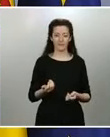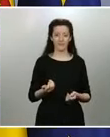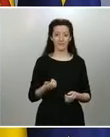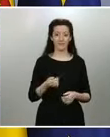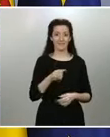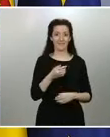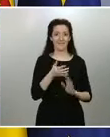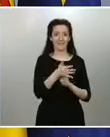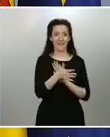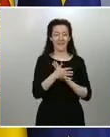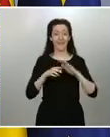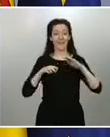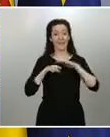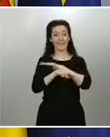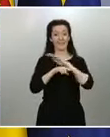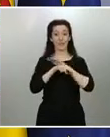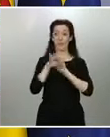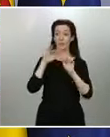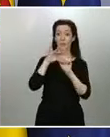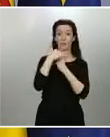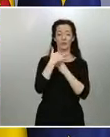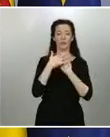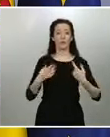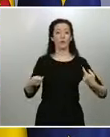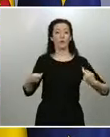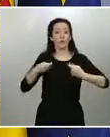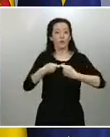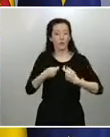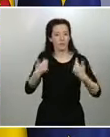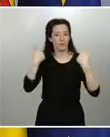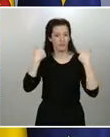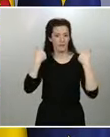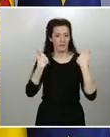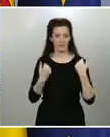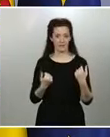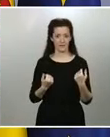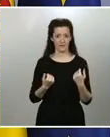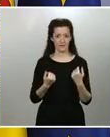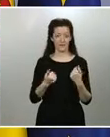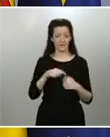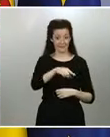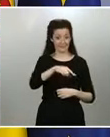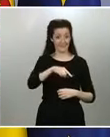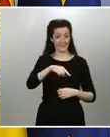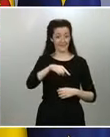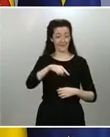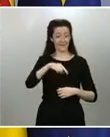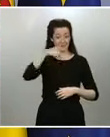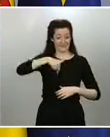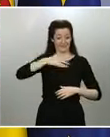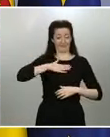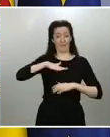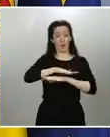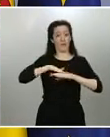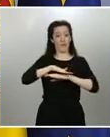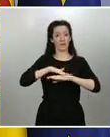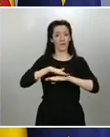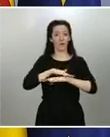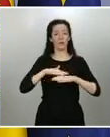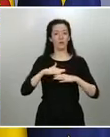gobierno no ha asumido la gestión de la sanidad de ninguna comunidad autónoma la gestión de la sanidad de la comunidad autónoma es